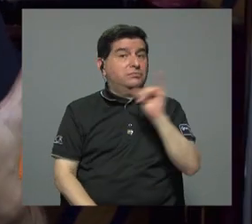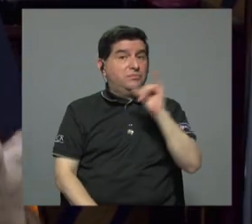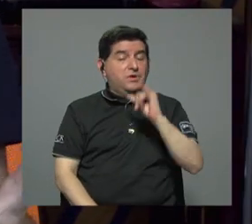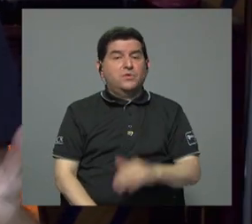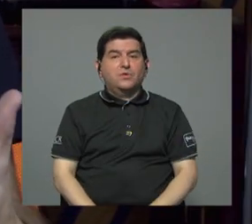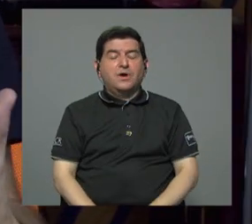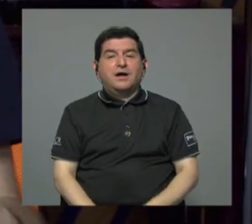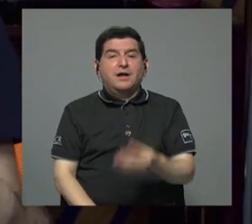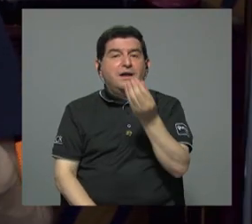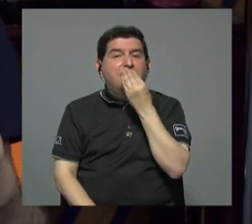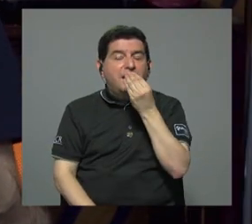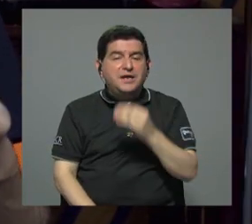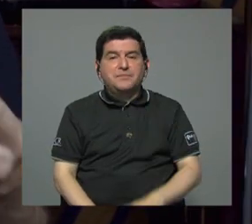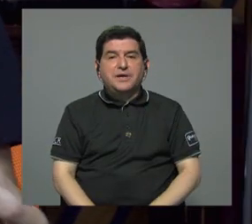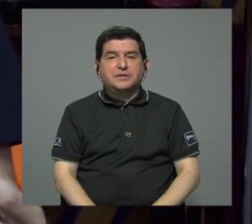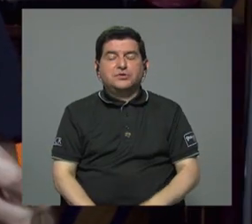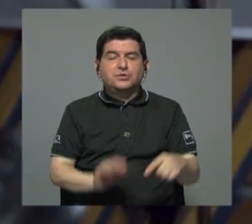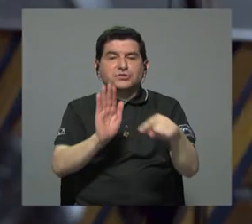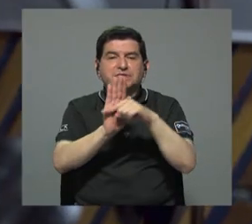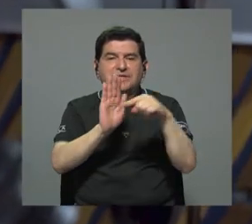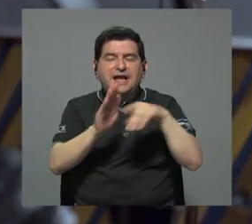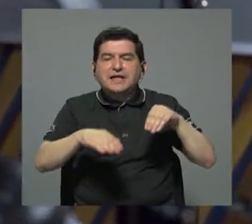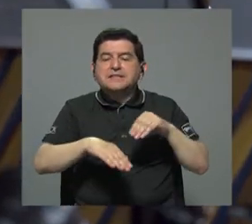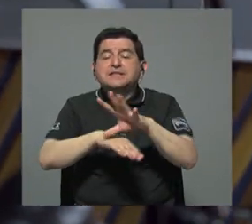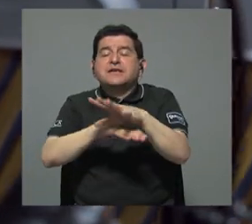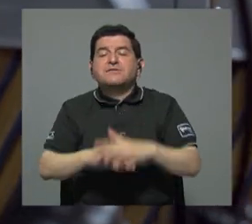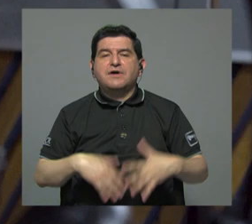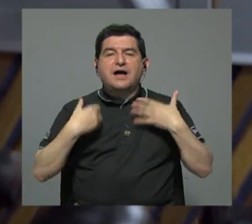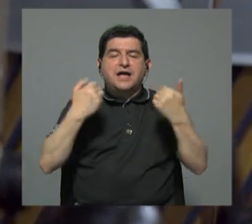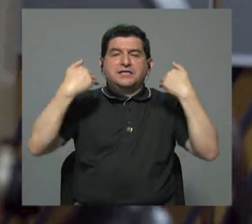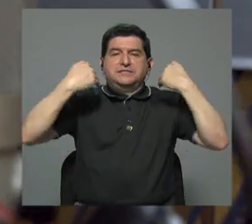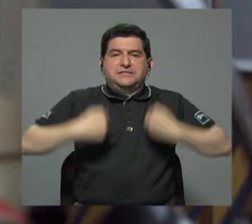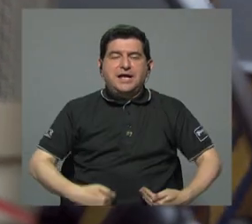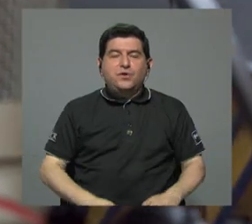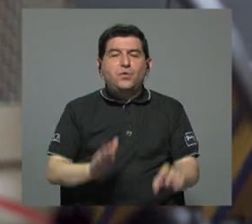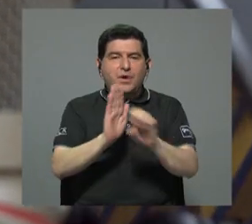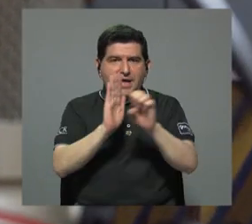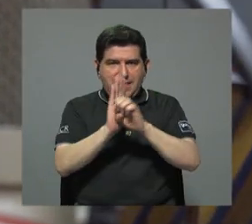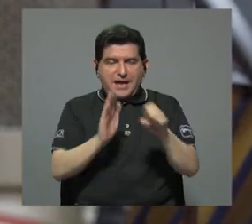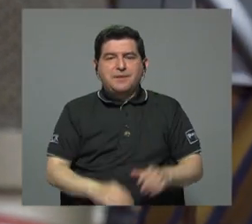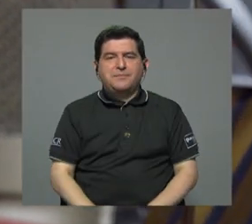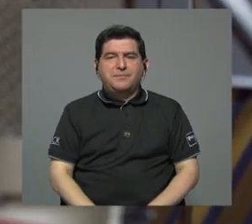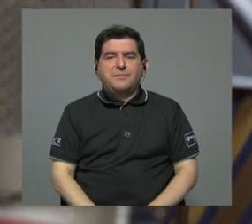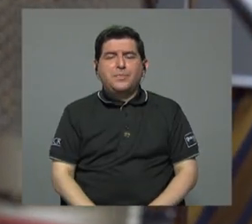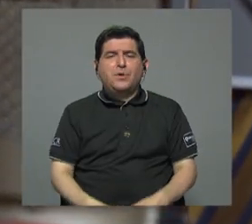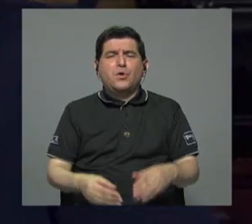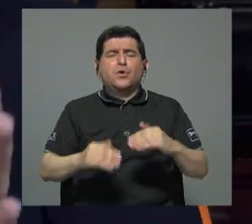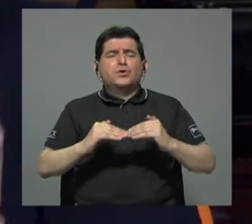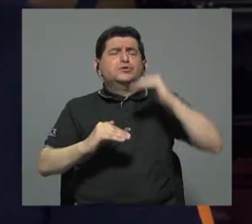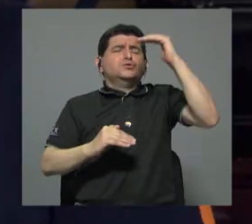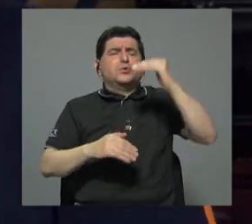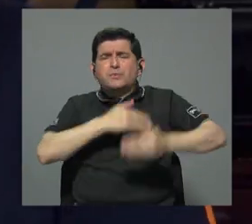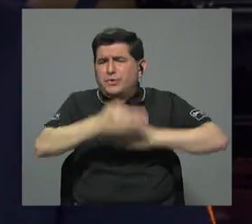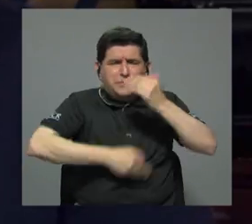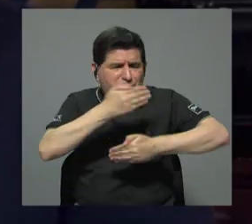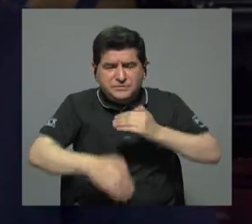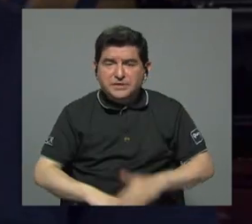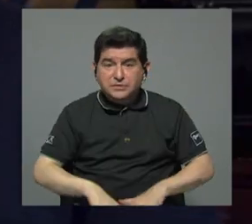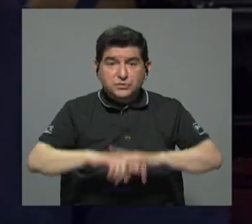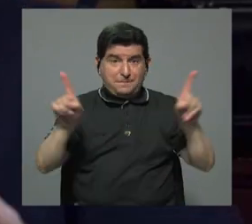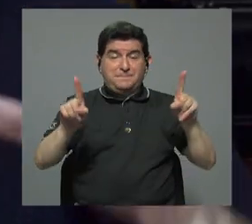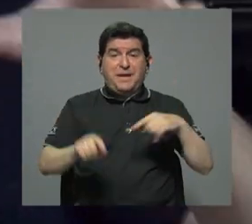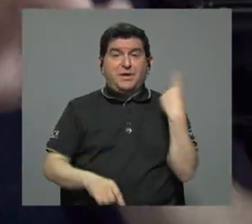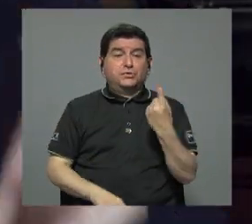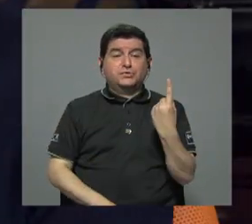los alimentos con incidencia negativa sobre la salud humana como lo son los ultra procesados aún así tan